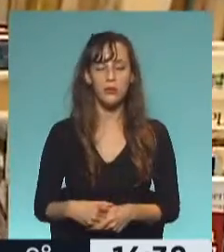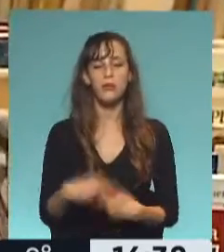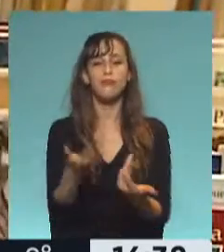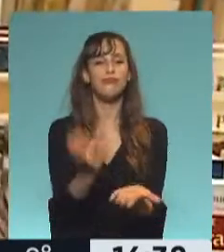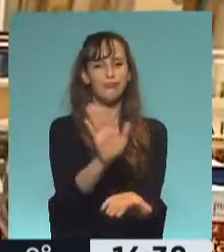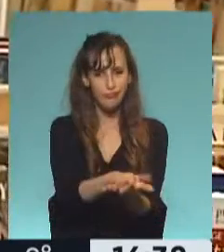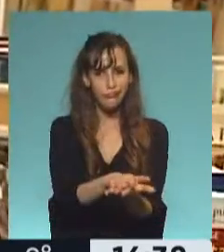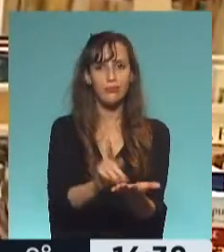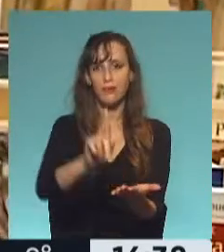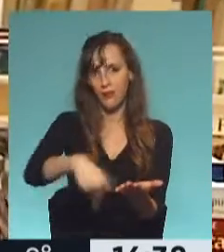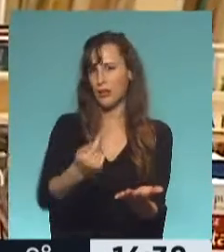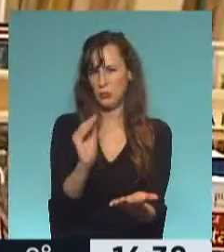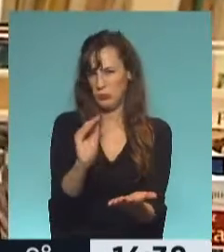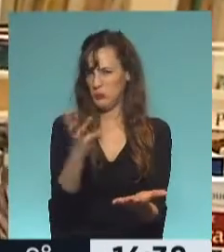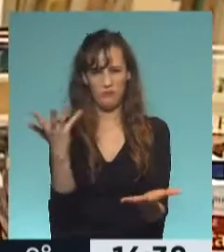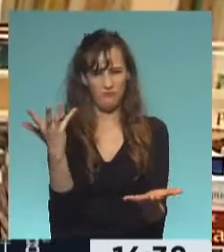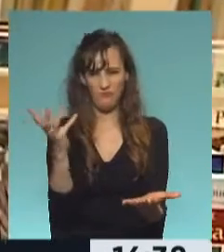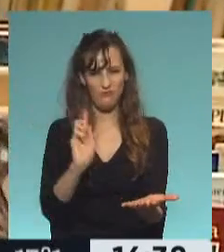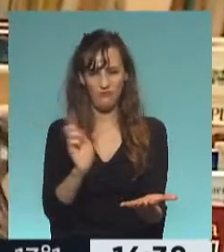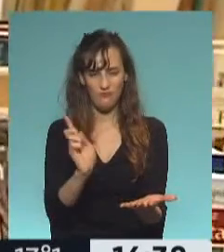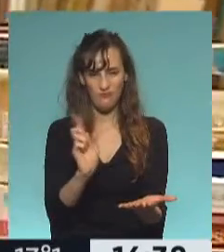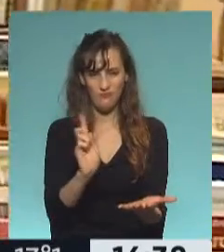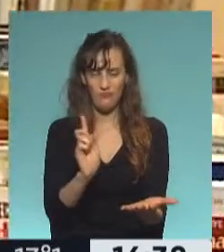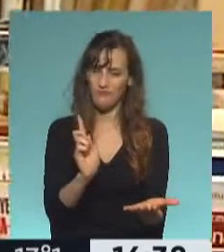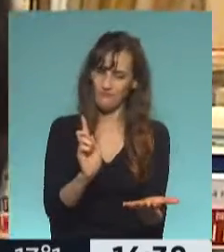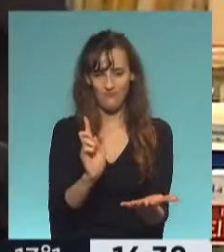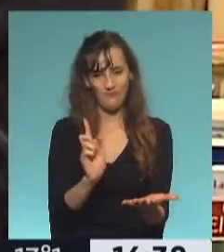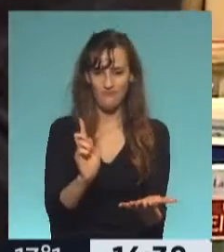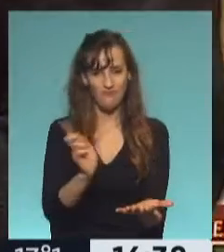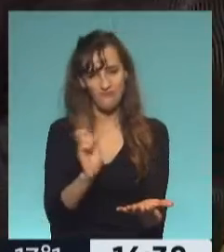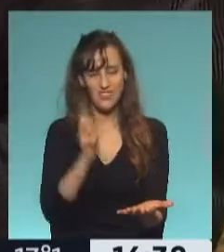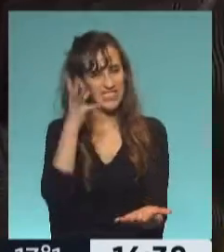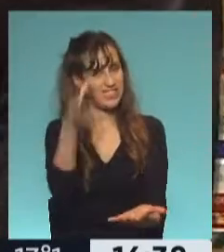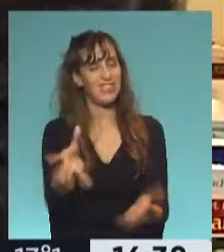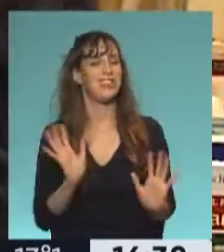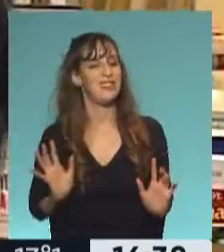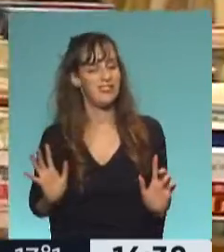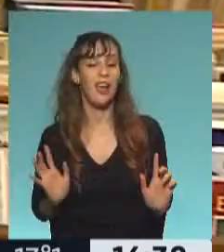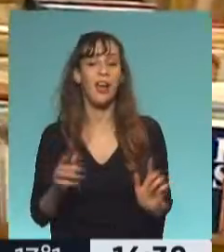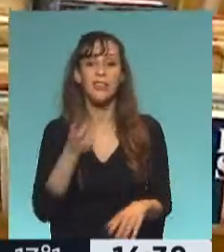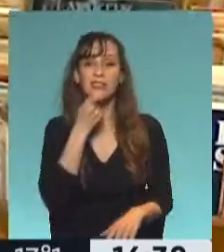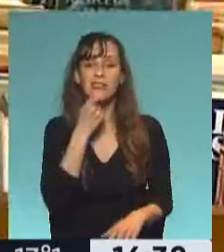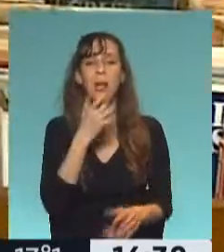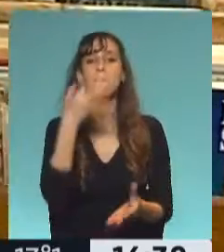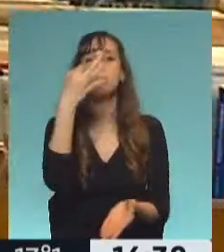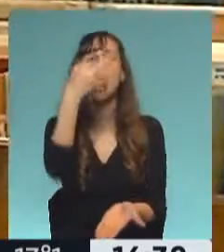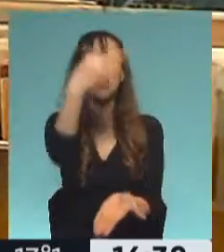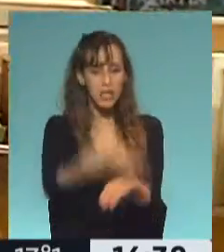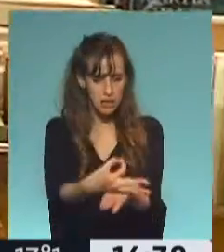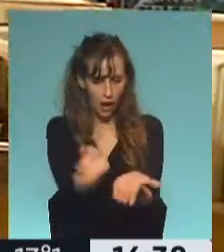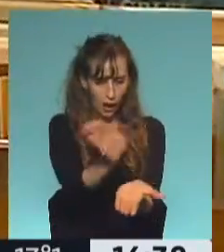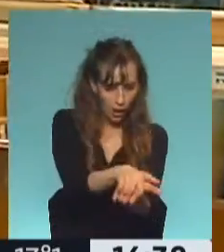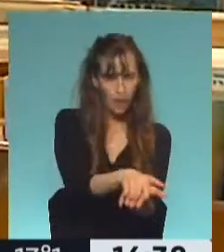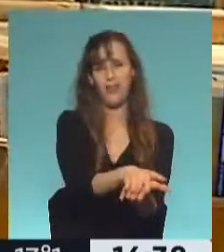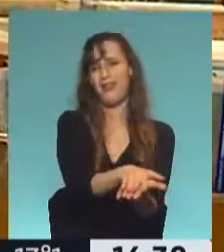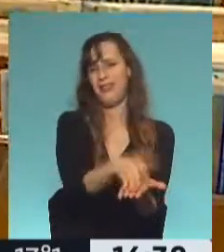tiraban en algún vestuario alguna vez, Miguel. En algún vestuario del ascenso te tiraba una de esas y sabés cómo salías a la cancha. Te lloraban los